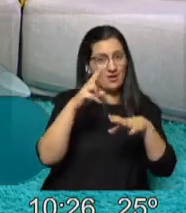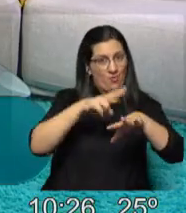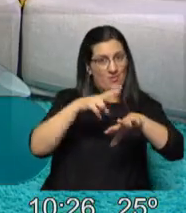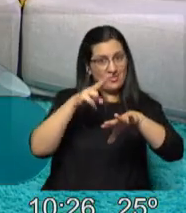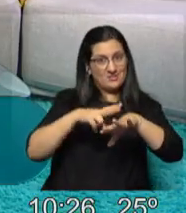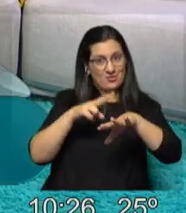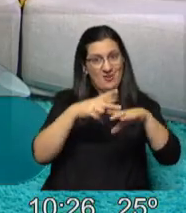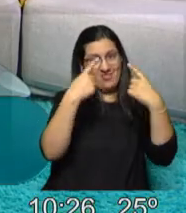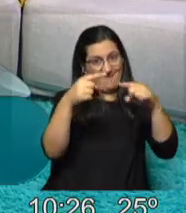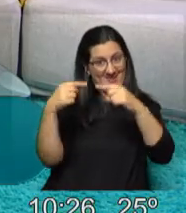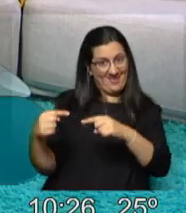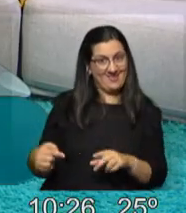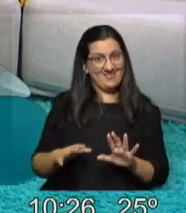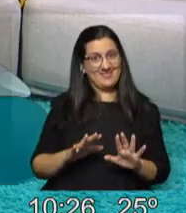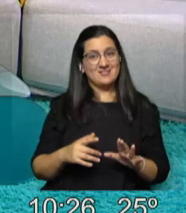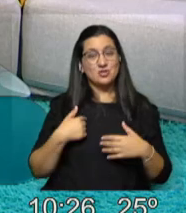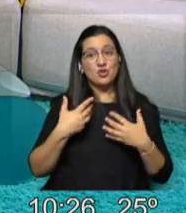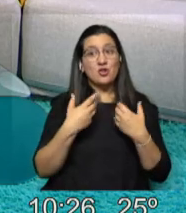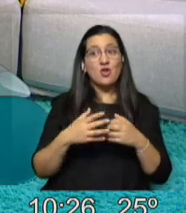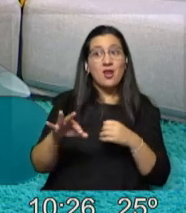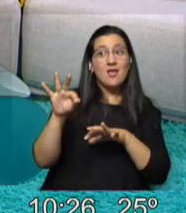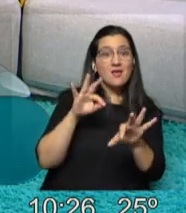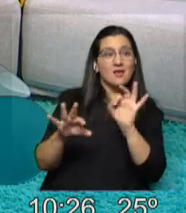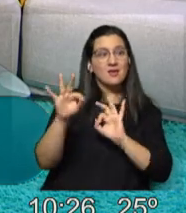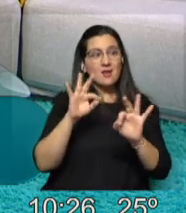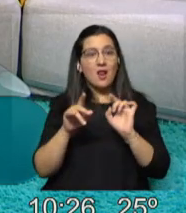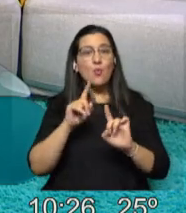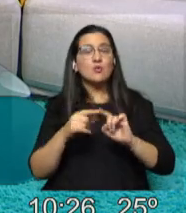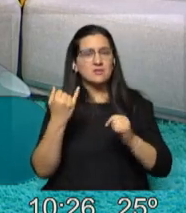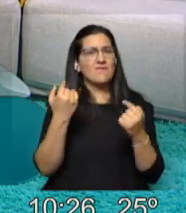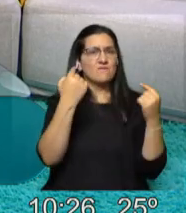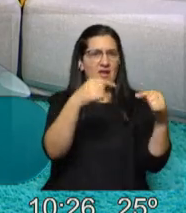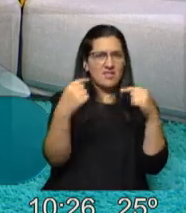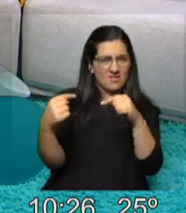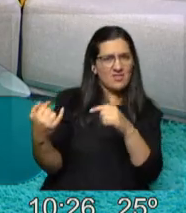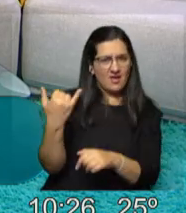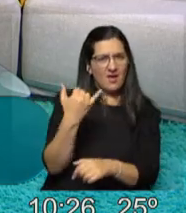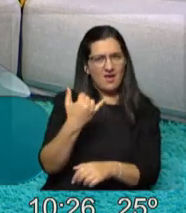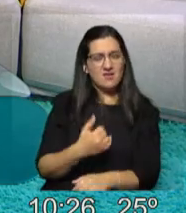claro. Es cierto. Si voy a elegir, ahí la verdad es, ¿por qué? Sí, hay muchas cosas y muchas cosas variadas, además.